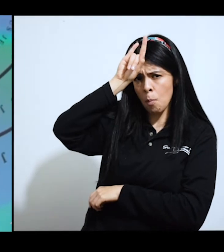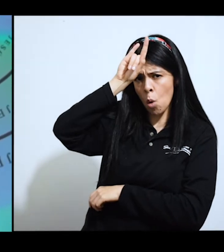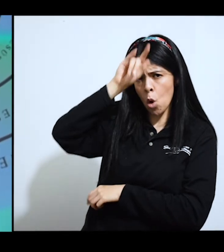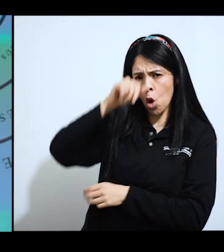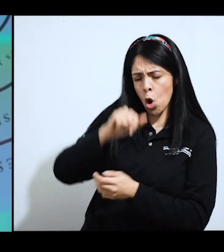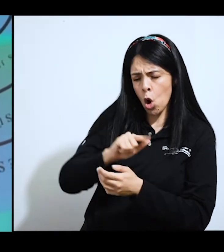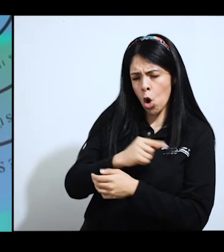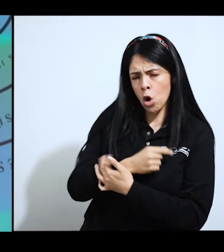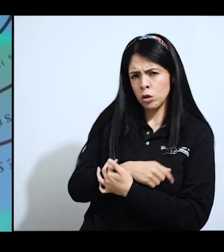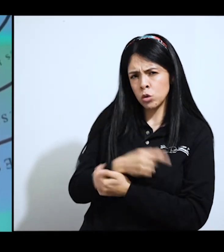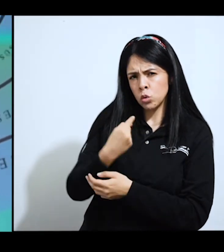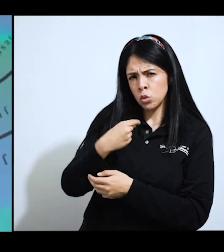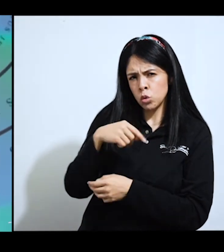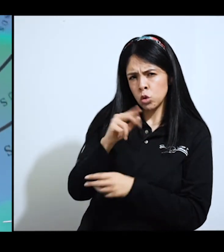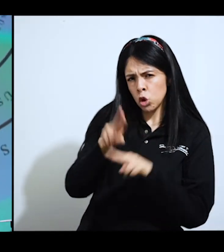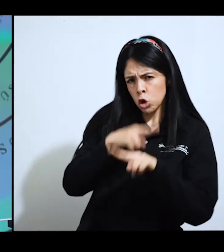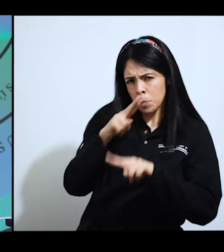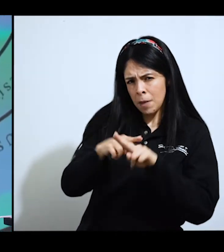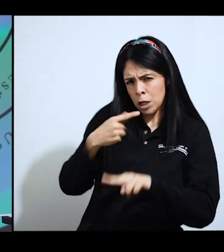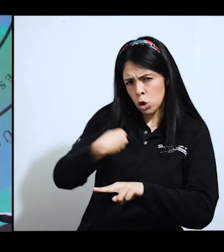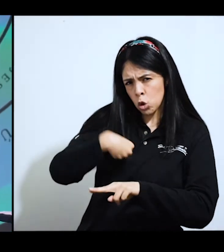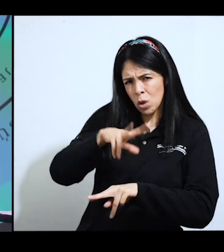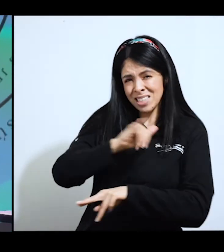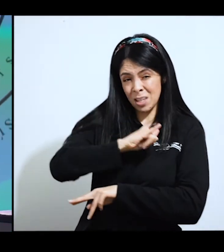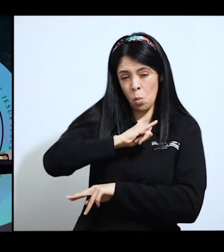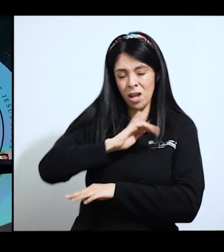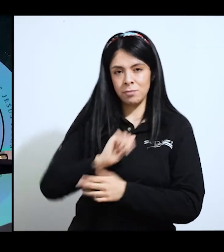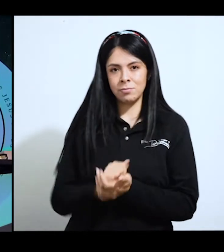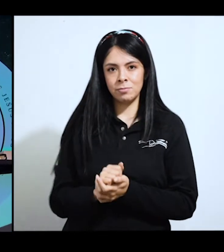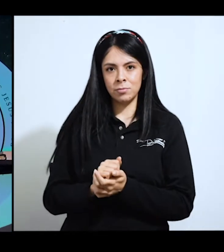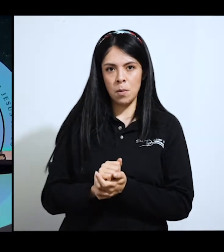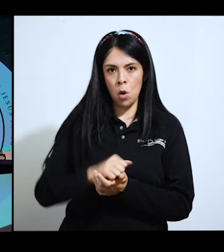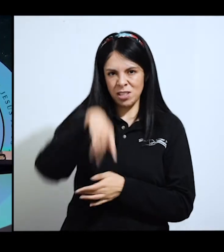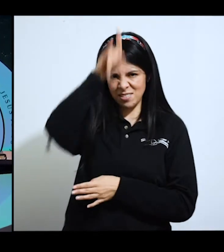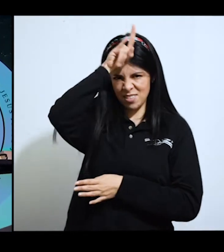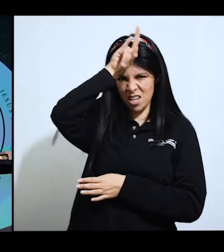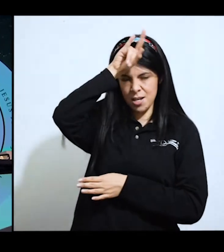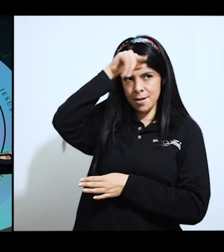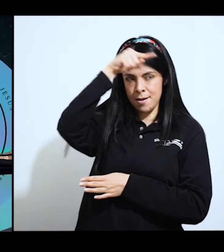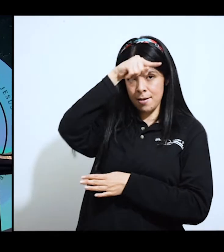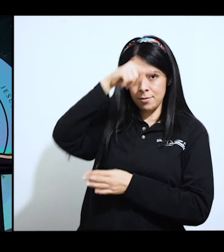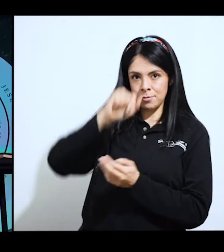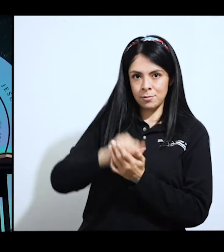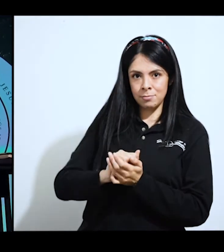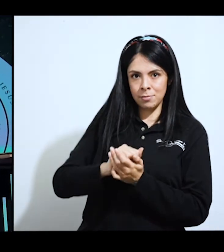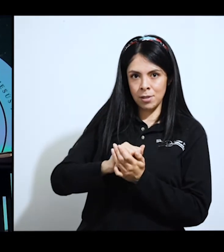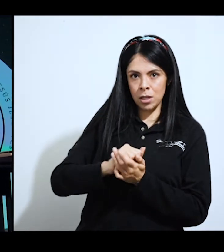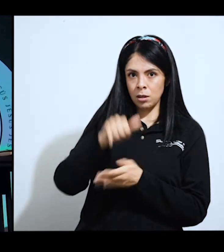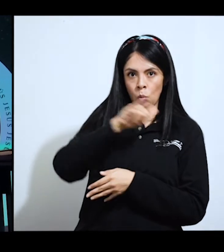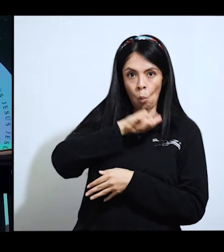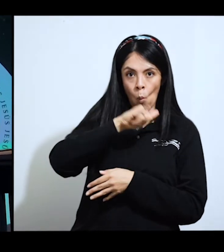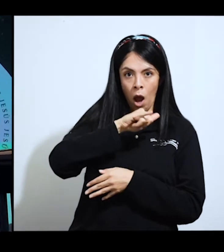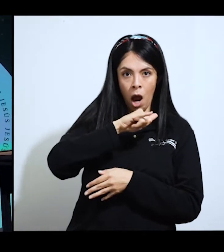diablo quien lo tentó. No fue un demonio, que sería el caso nuestro. Porque Satanás está